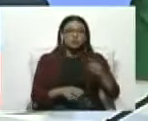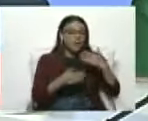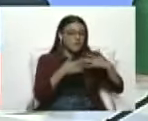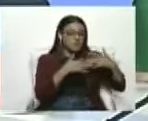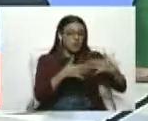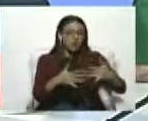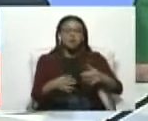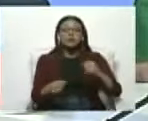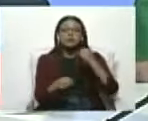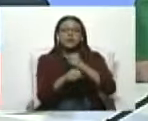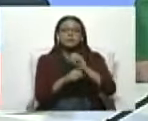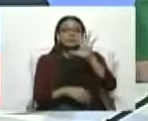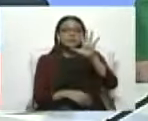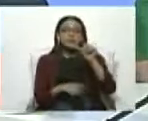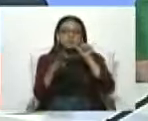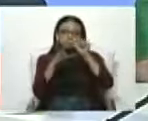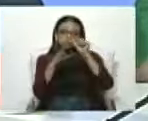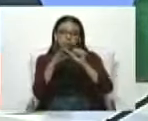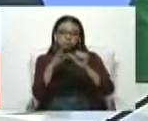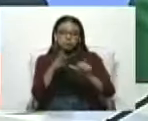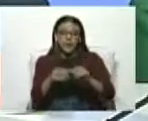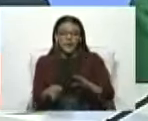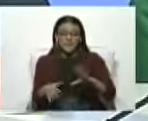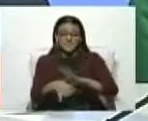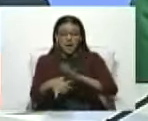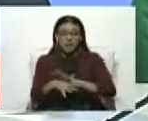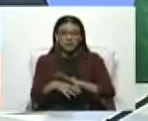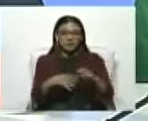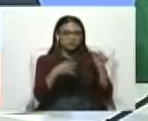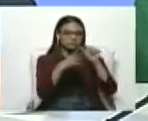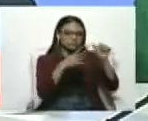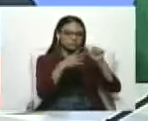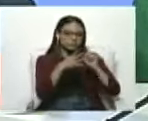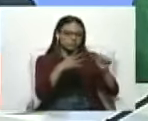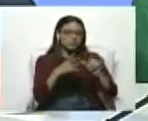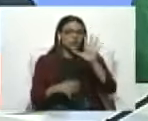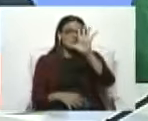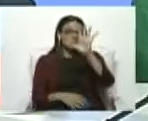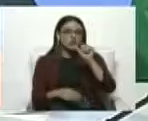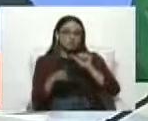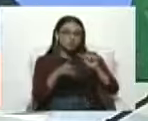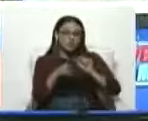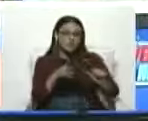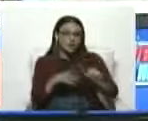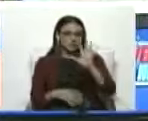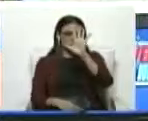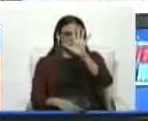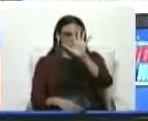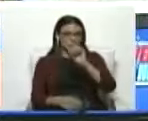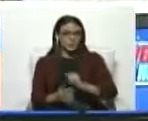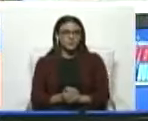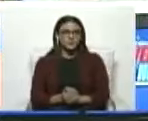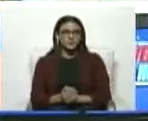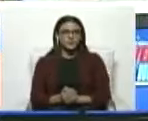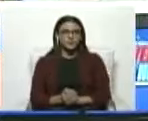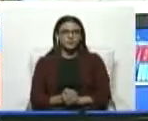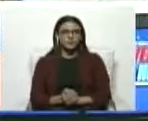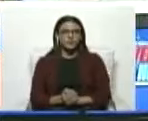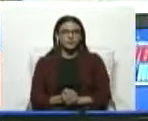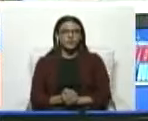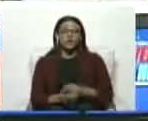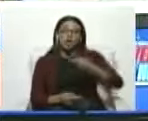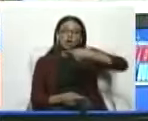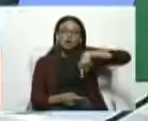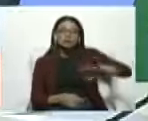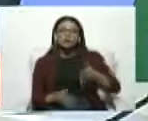5 semanas el martes. 5 semanas, Pedro, ¿eh? Sí. 5 semanas. Yo no, una de las cosas que nosotros hemos tratado